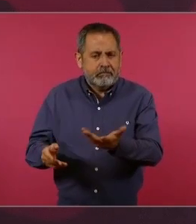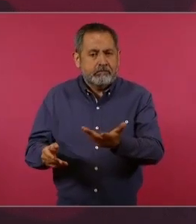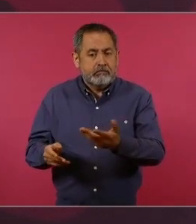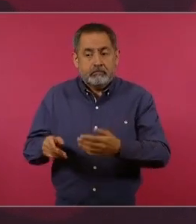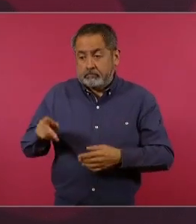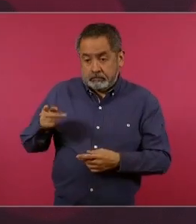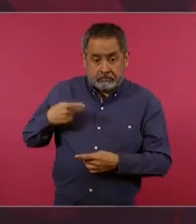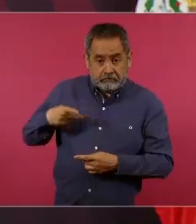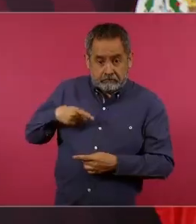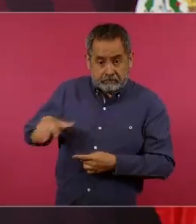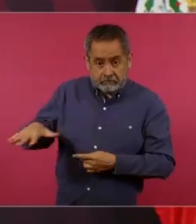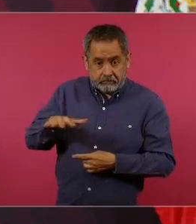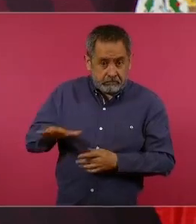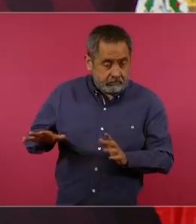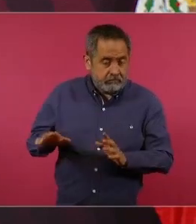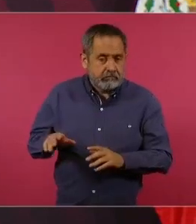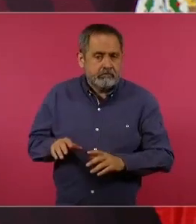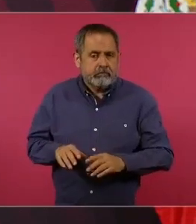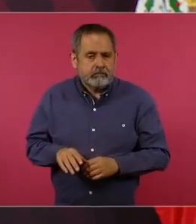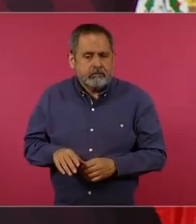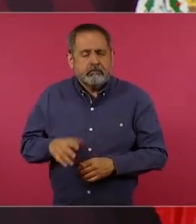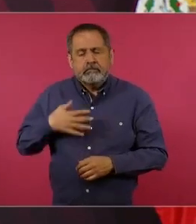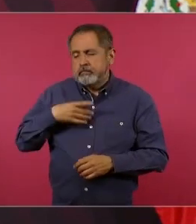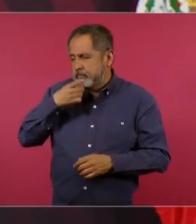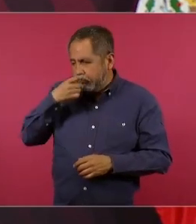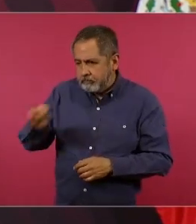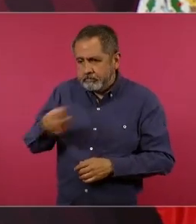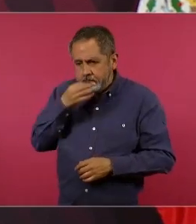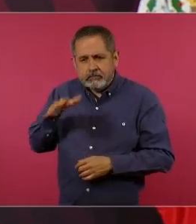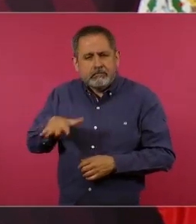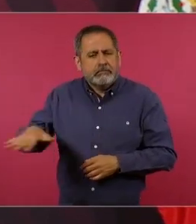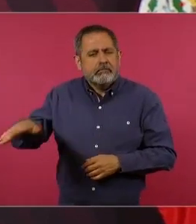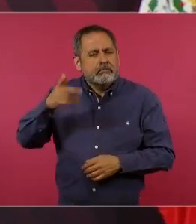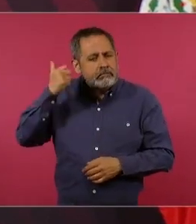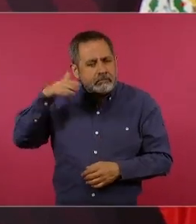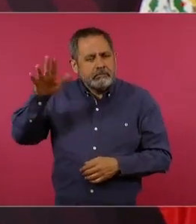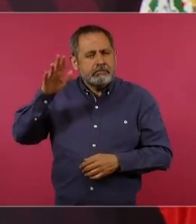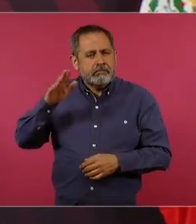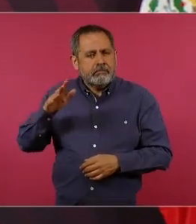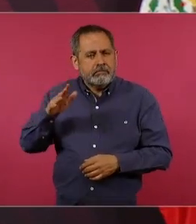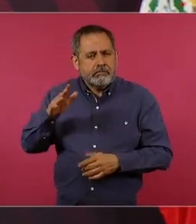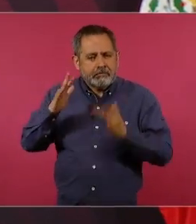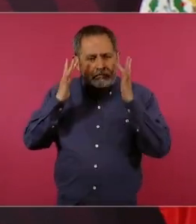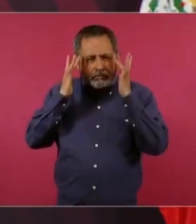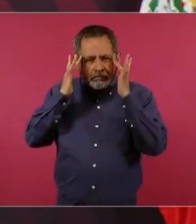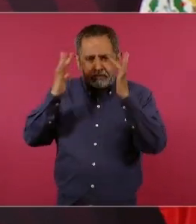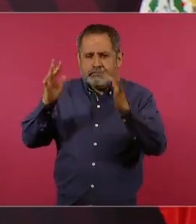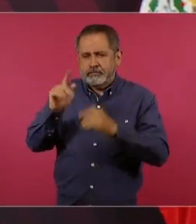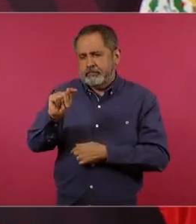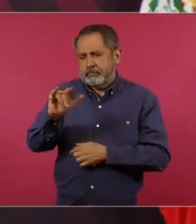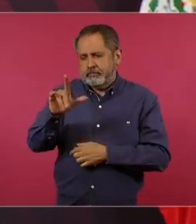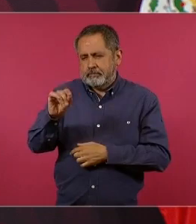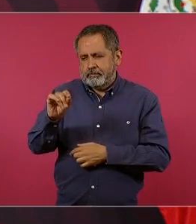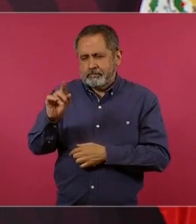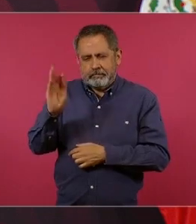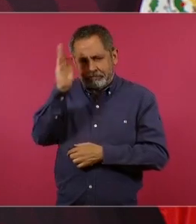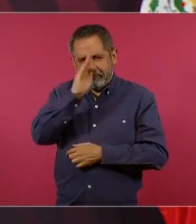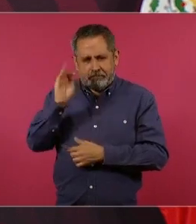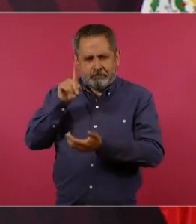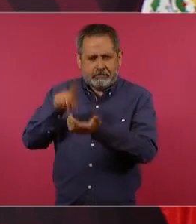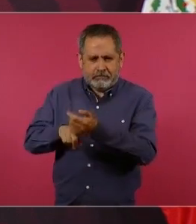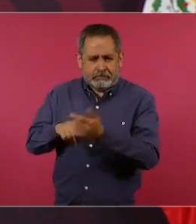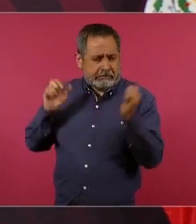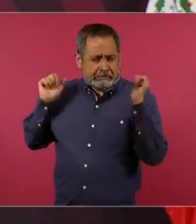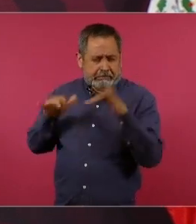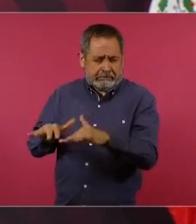El pueblo, que ya les he dicho, era un santuario del señor de Tila, es un santuario del señor de Tila,